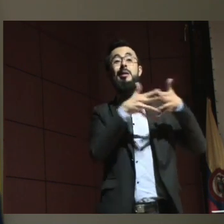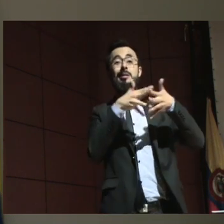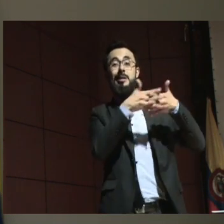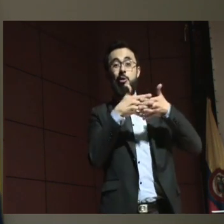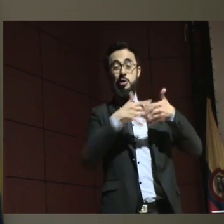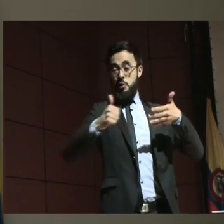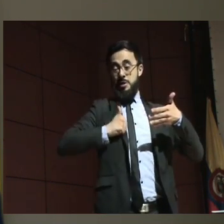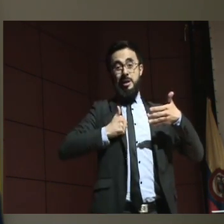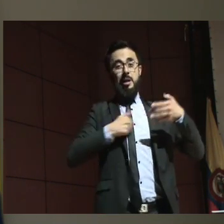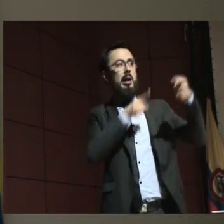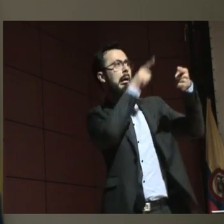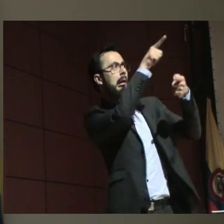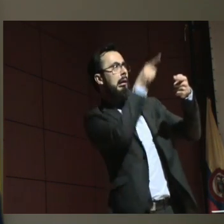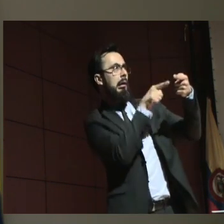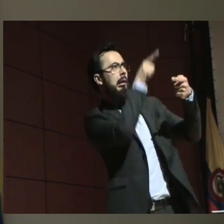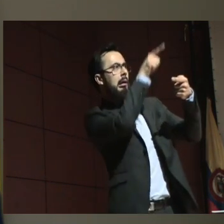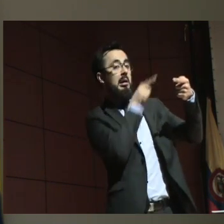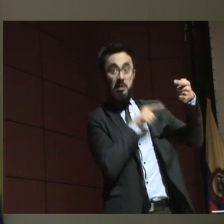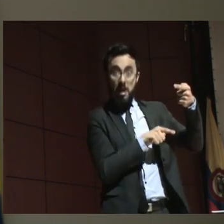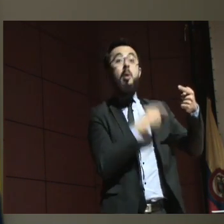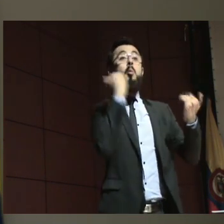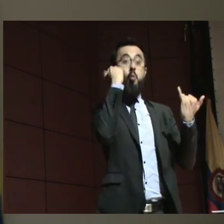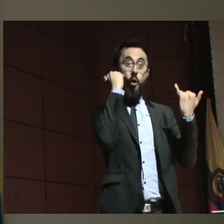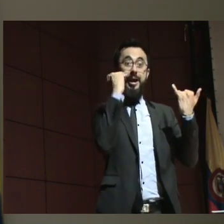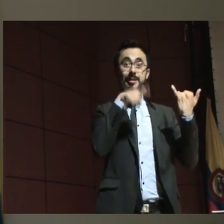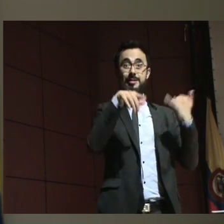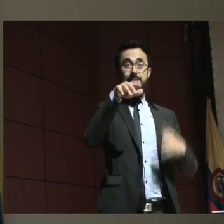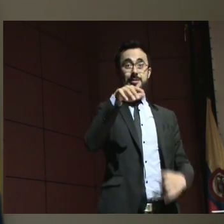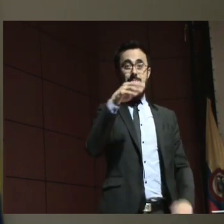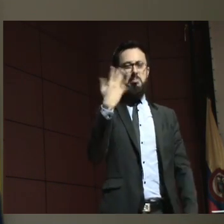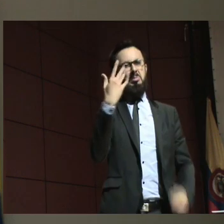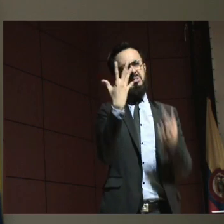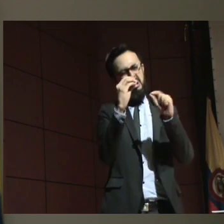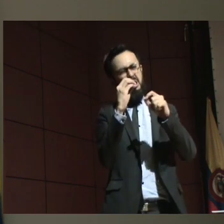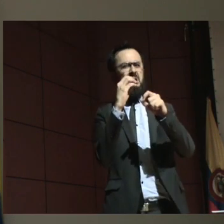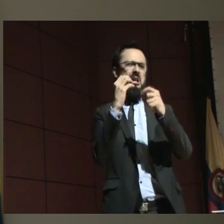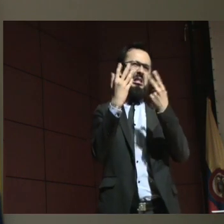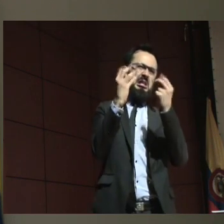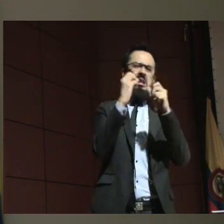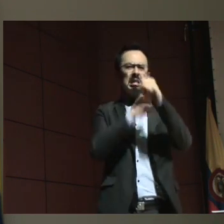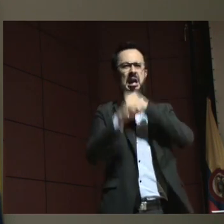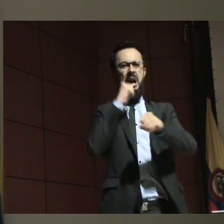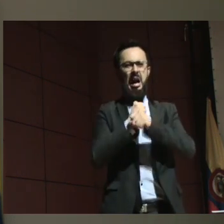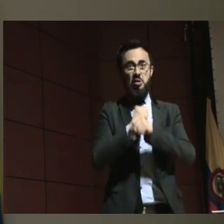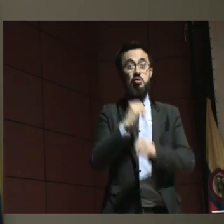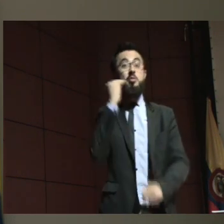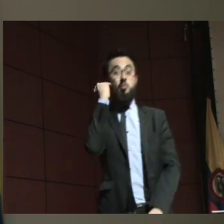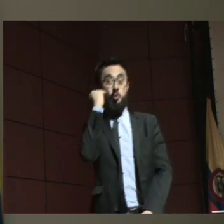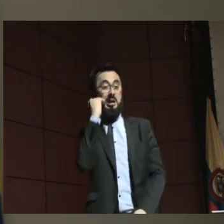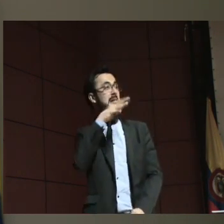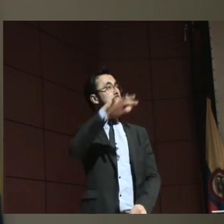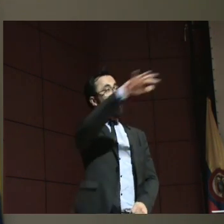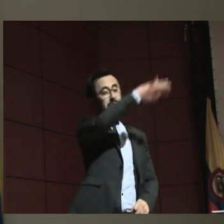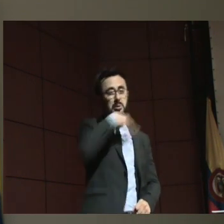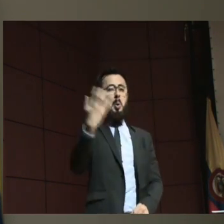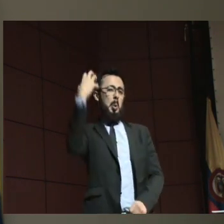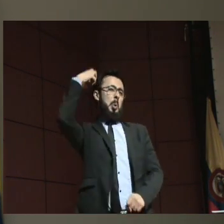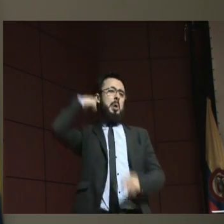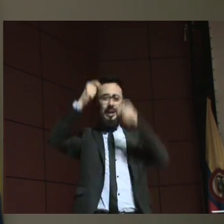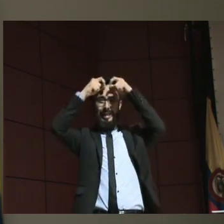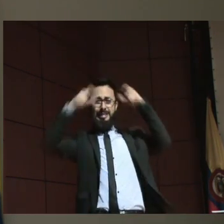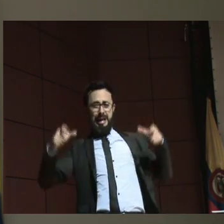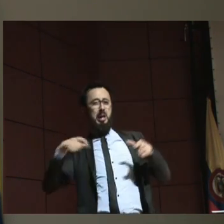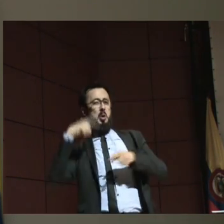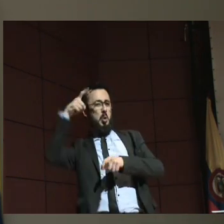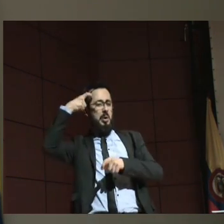fueron esterilizadas sin su consentimiento hace 50, 60, 70 años por políticas eugenésicas de Estado respaldadas en ese momento por las cortes de